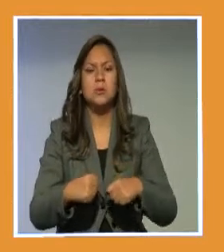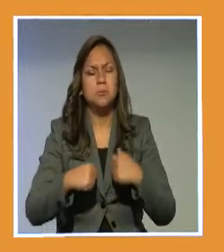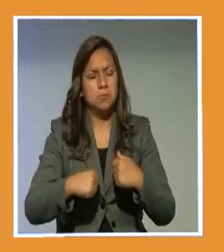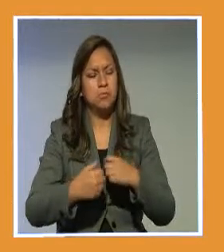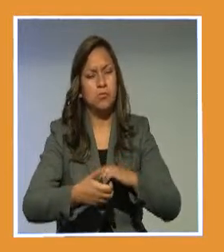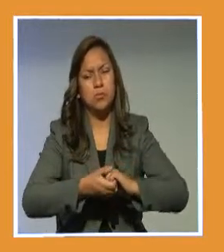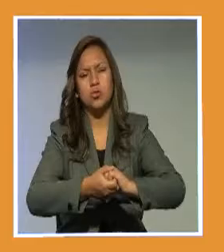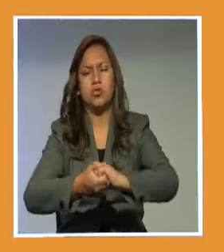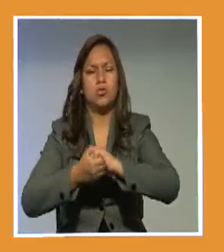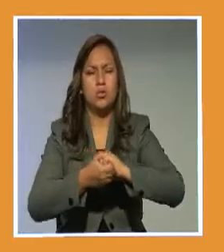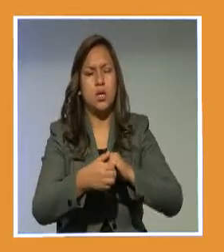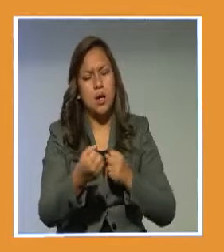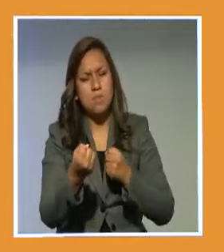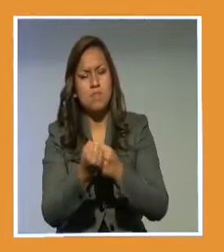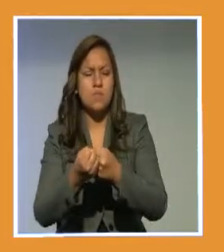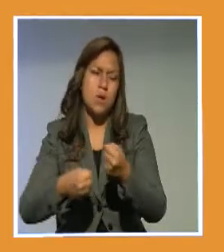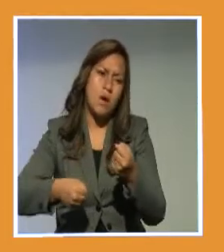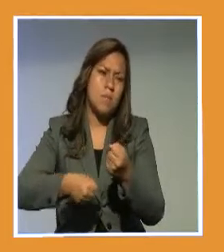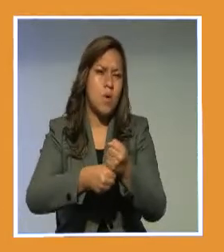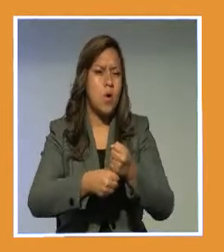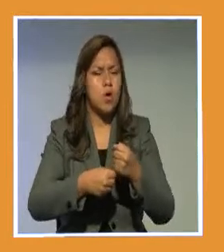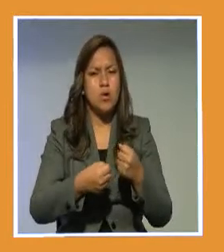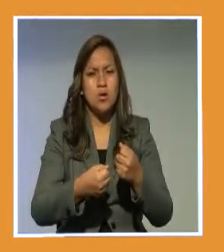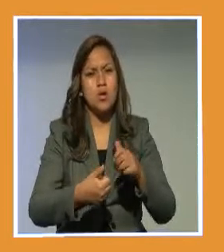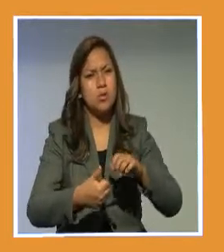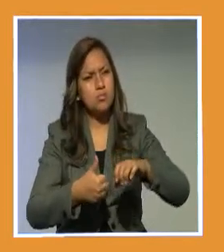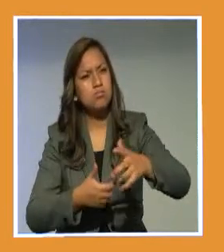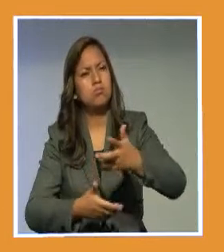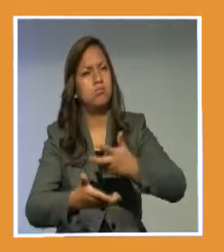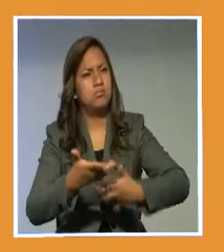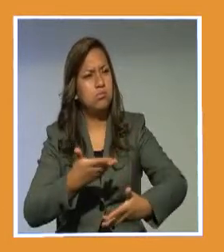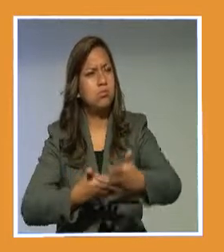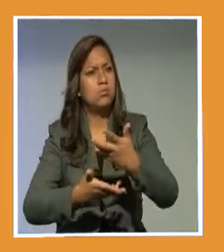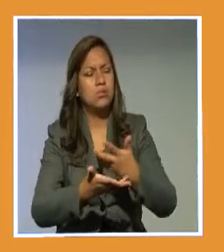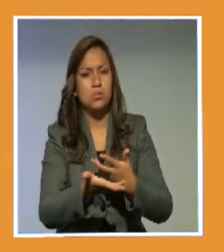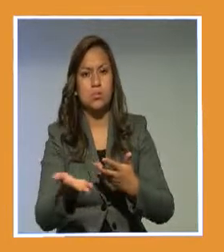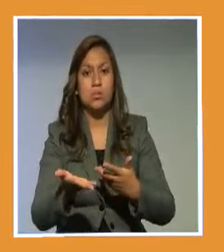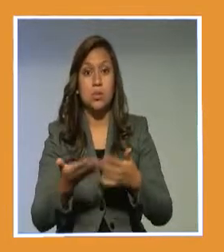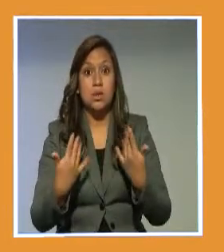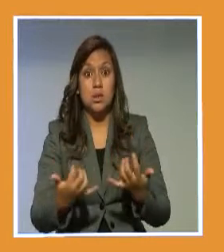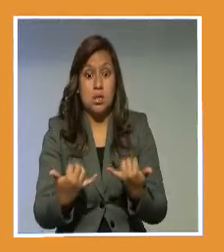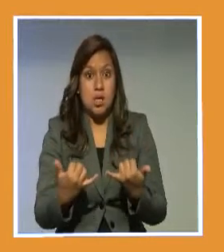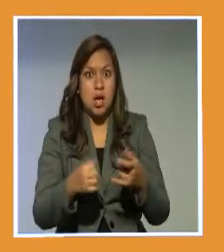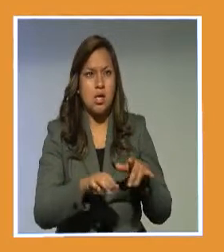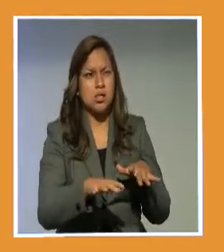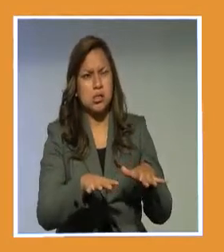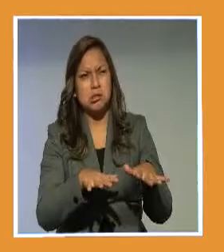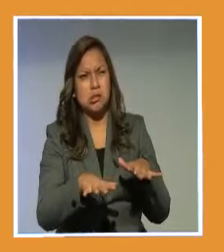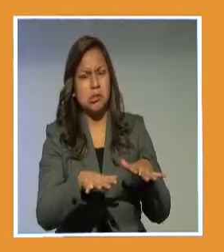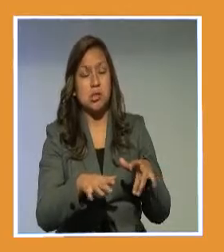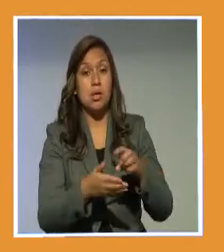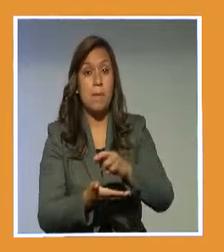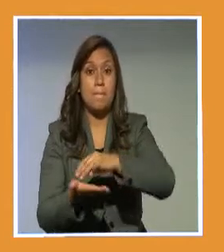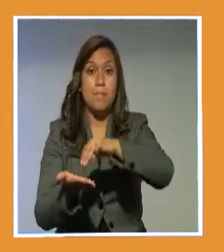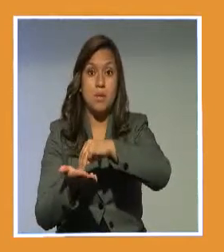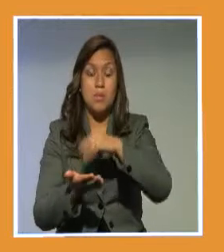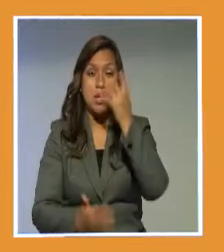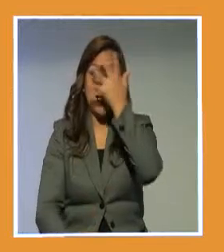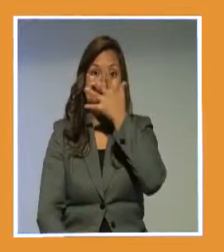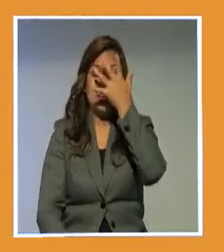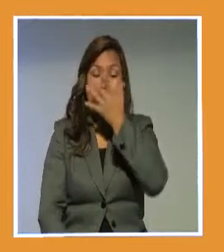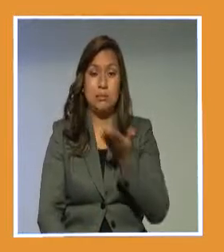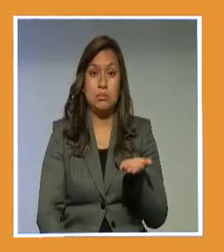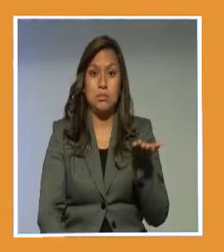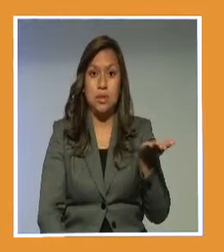en solidaridad absoluta, con muchísima valentía, y hoy esas zonas afectadas por el terremoto, como Manabí, como Esmeraldas,